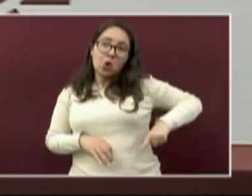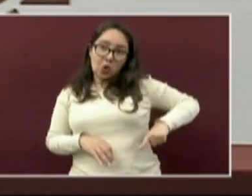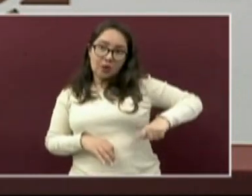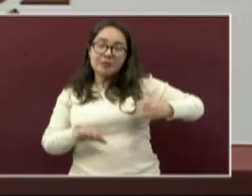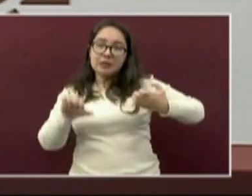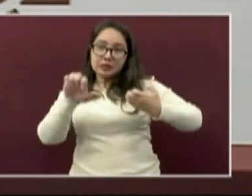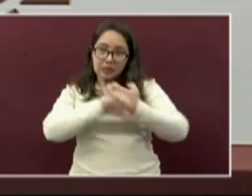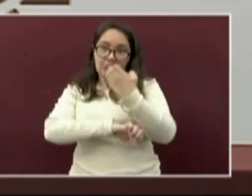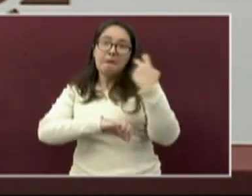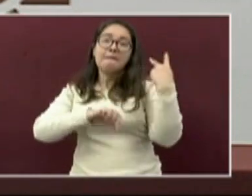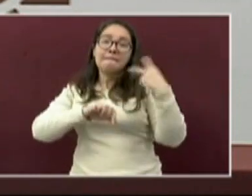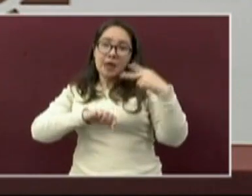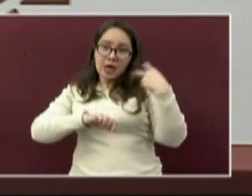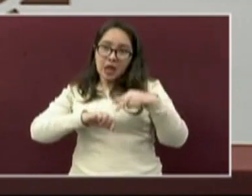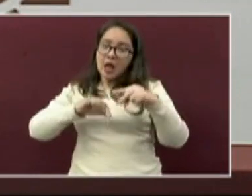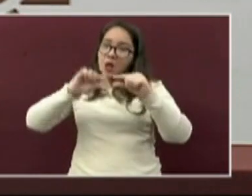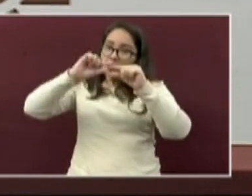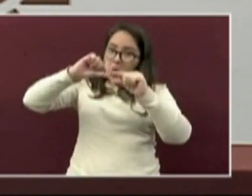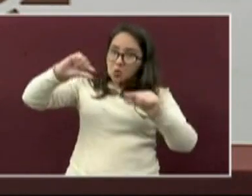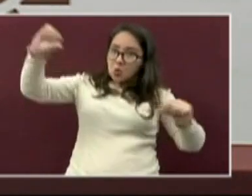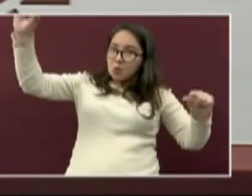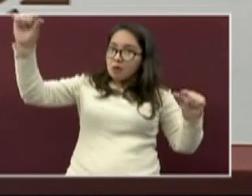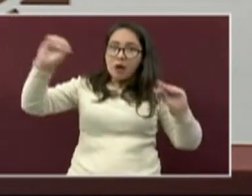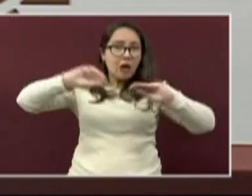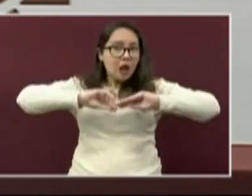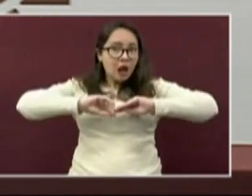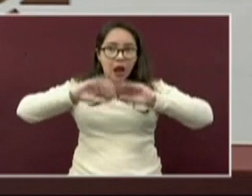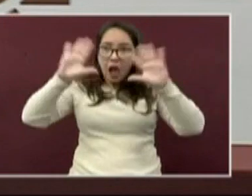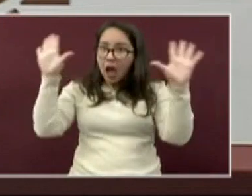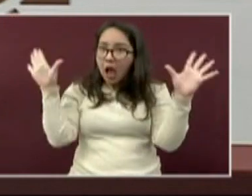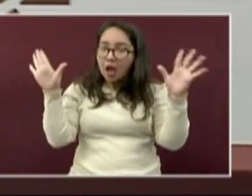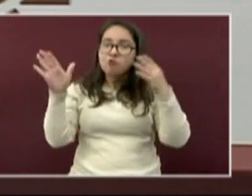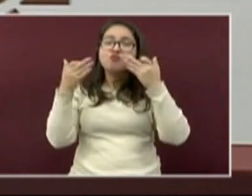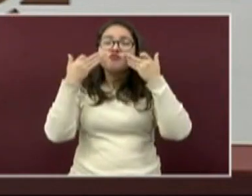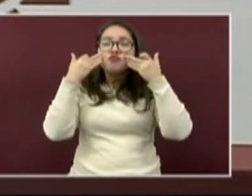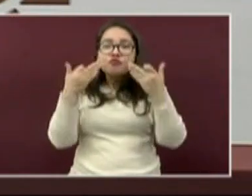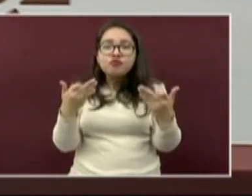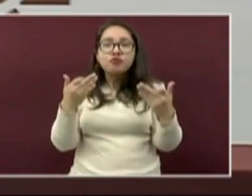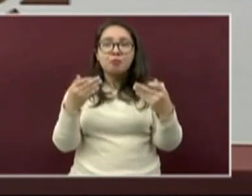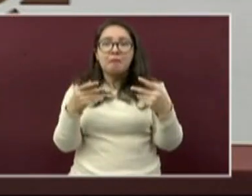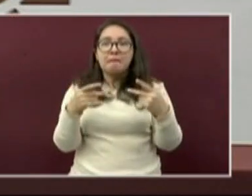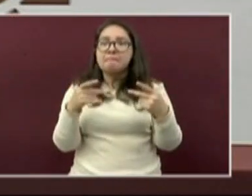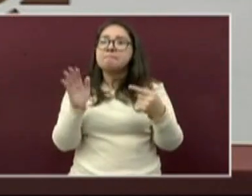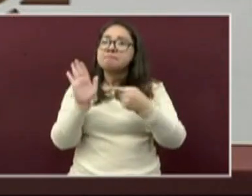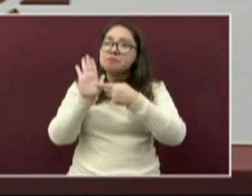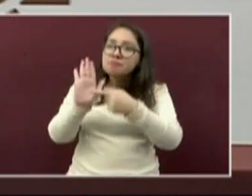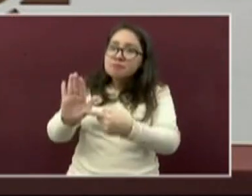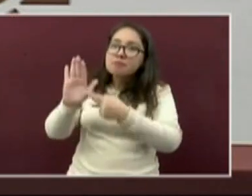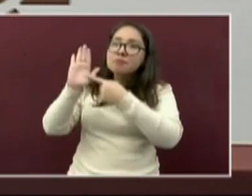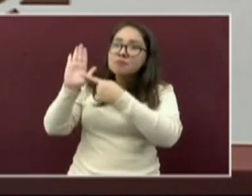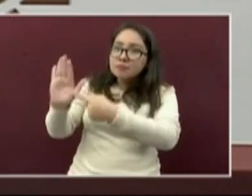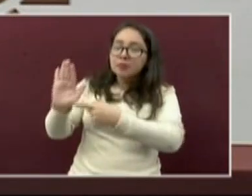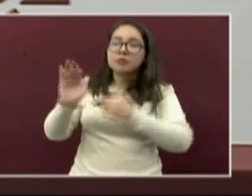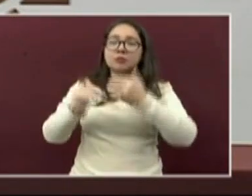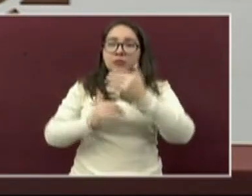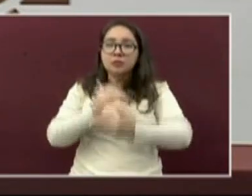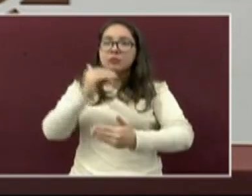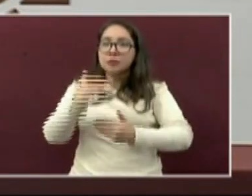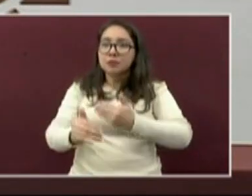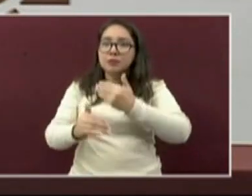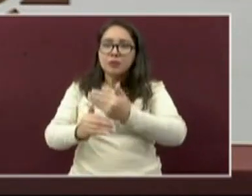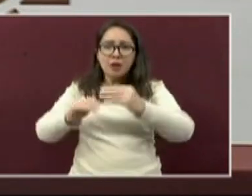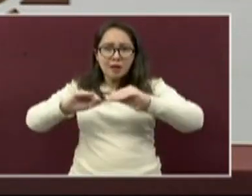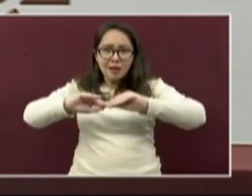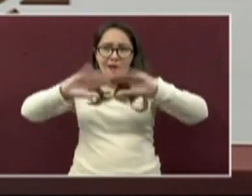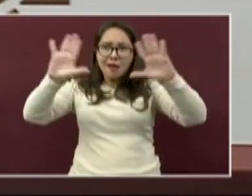de nuestro estado y se está demostrando con hechos pero además con resultados claros que pueden